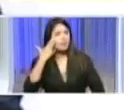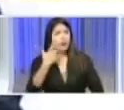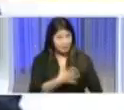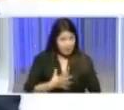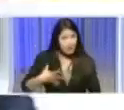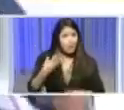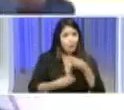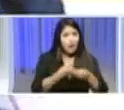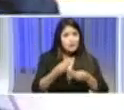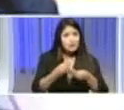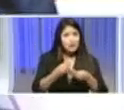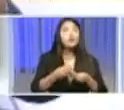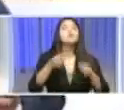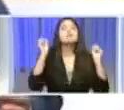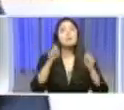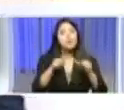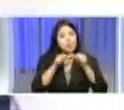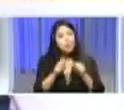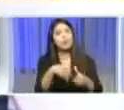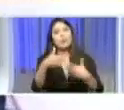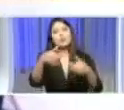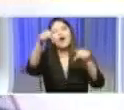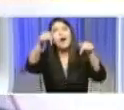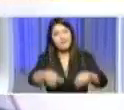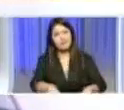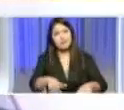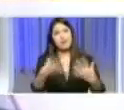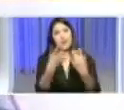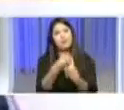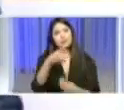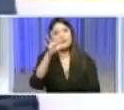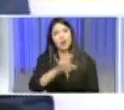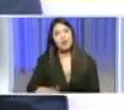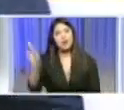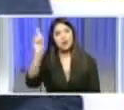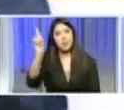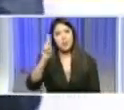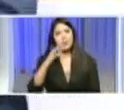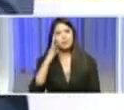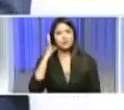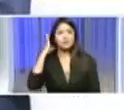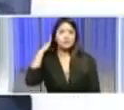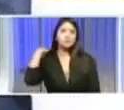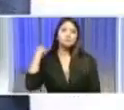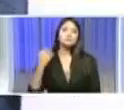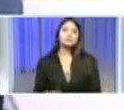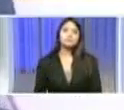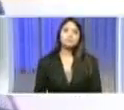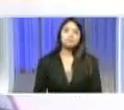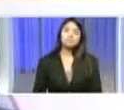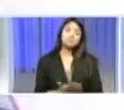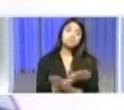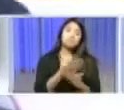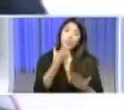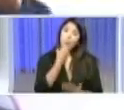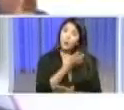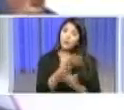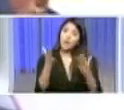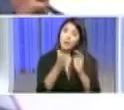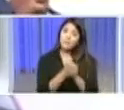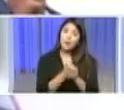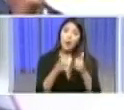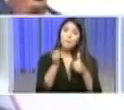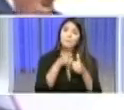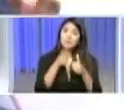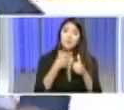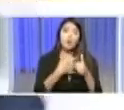hacerlo y vamos a seguir haciéndolo aquí al frente de la República. Bueno, queridos camaradas, lo primero